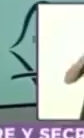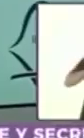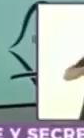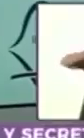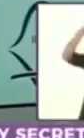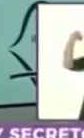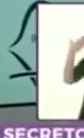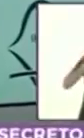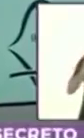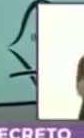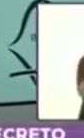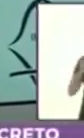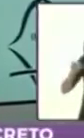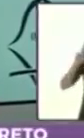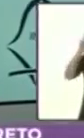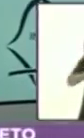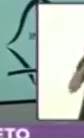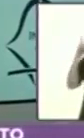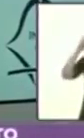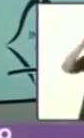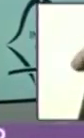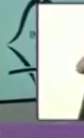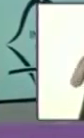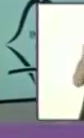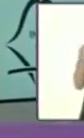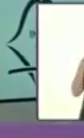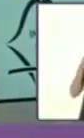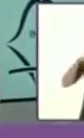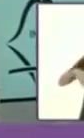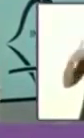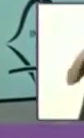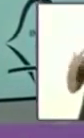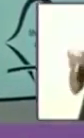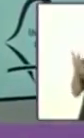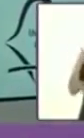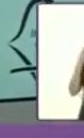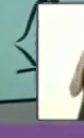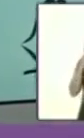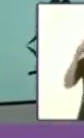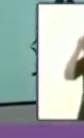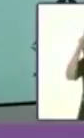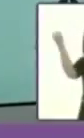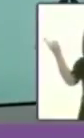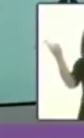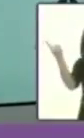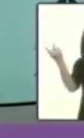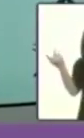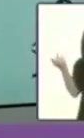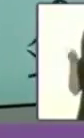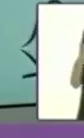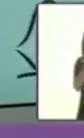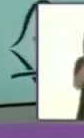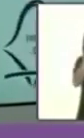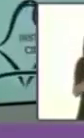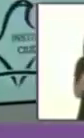sido rémora del PRI en las elecciones locales y en la elección federal, y pues que a nivel local haya